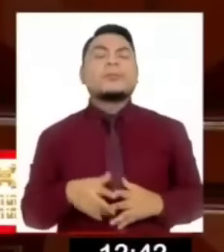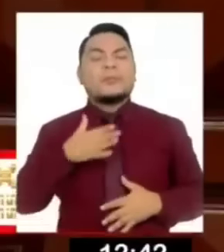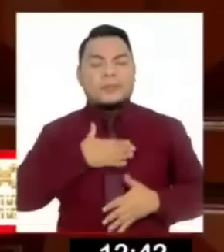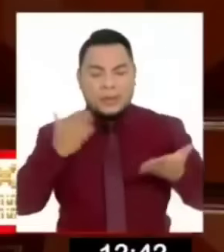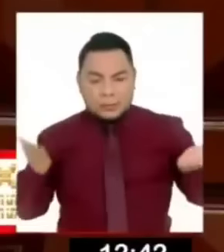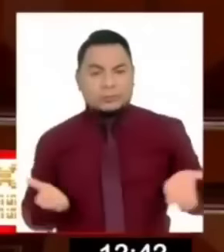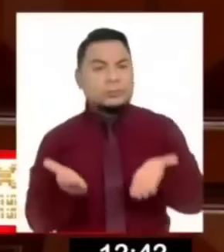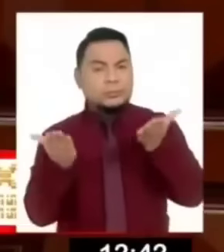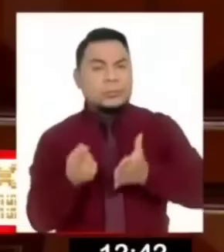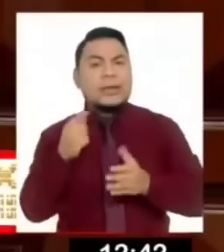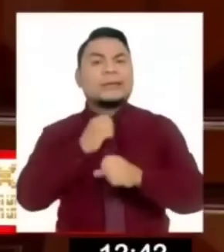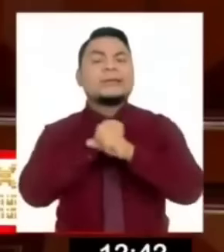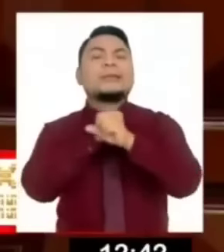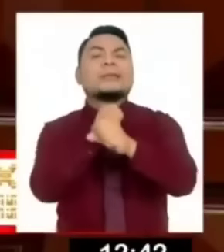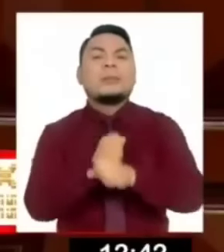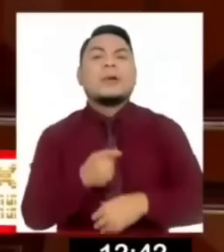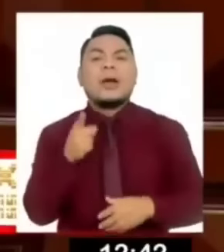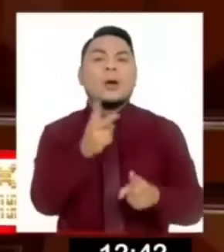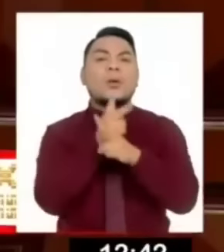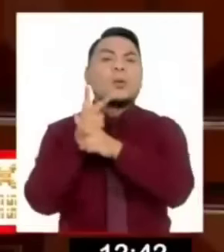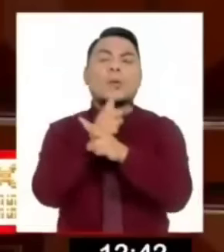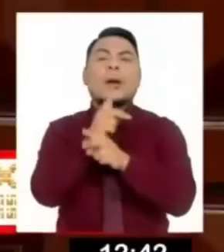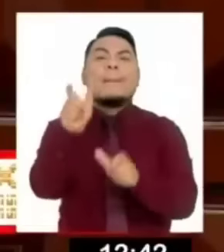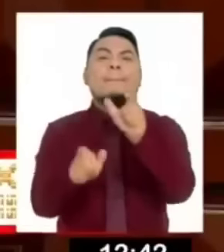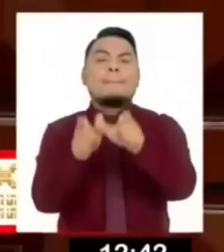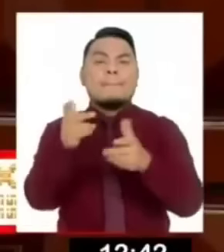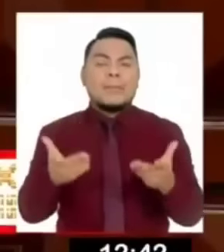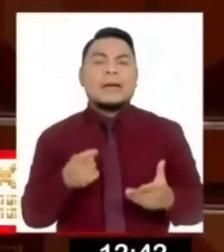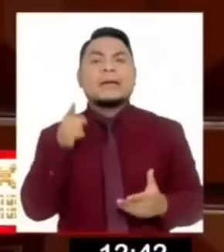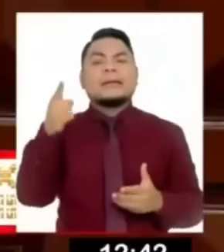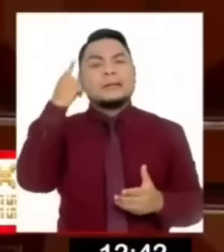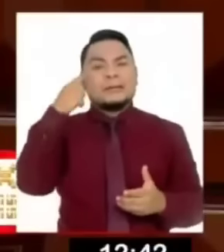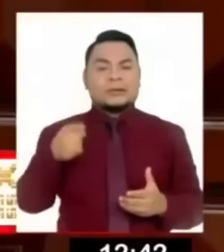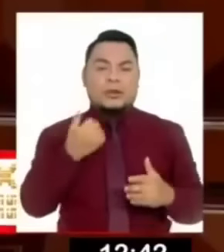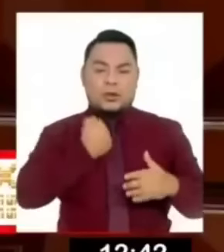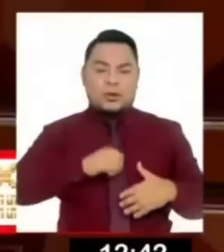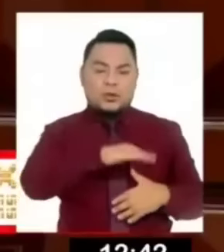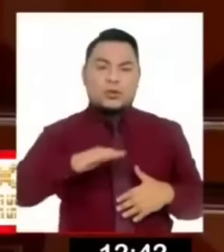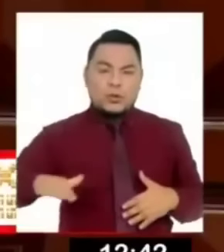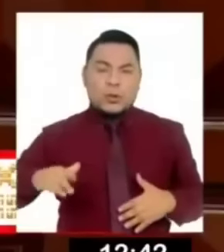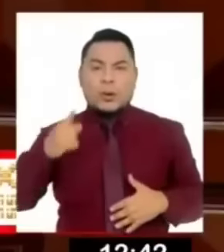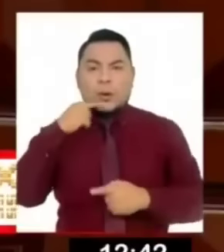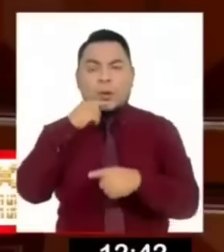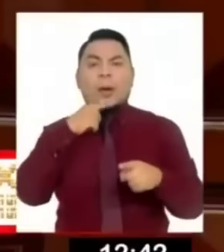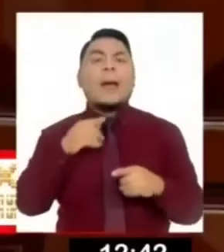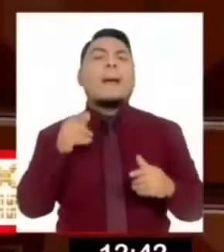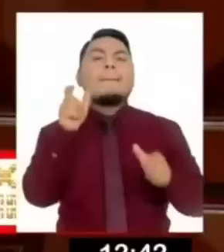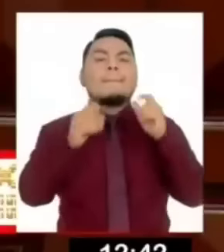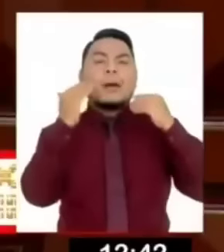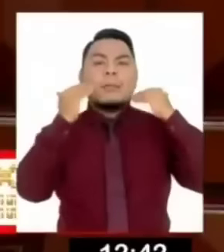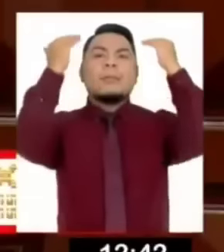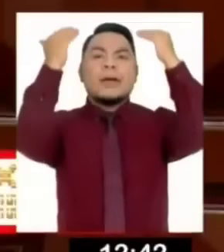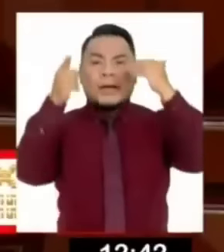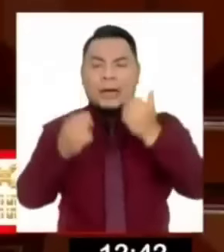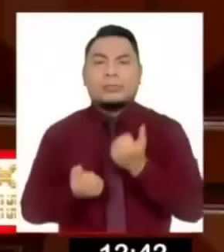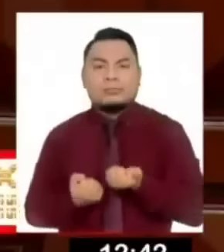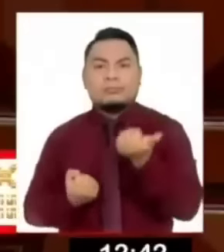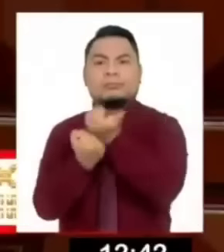Impulsar el Sistema Nacional de Cuidado de Personas Dependientes, niñas, niños, personas adultas